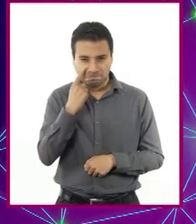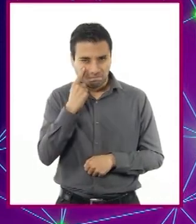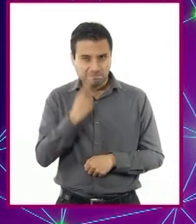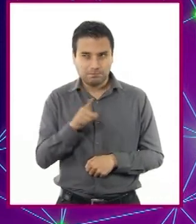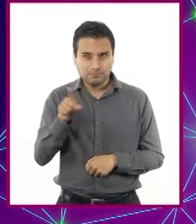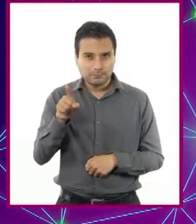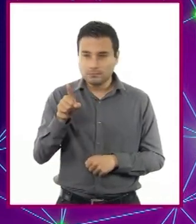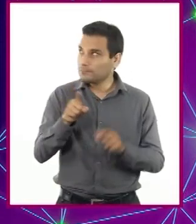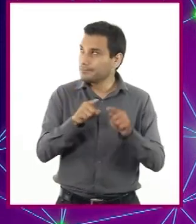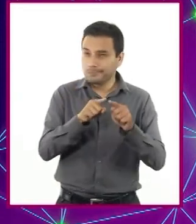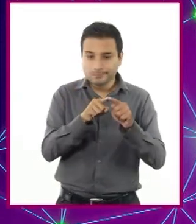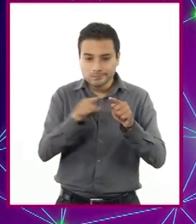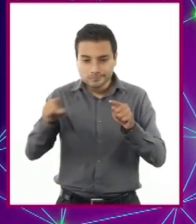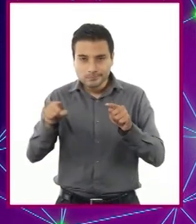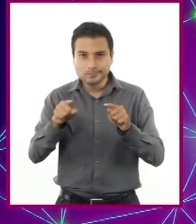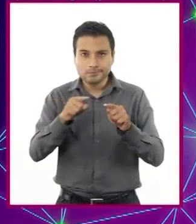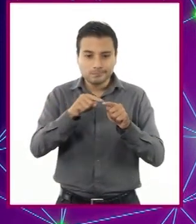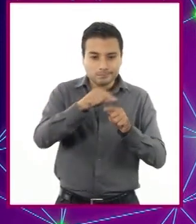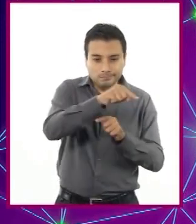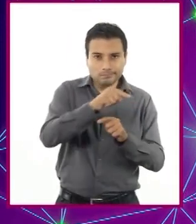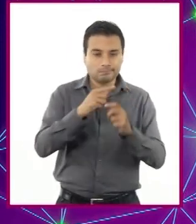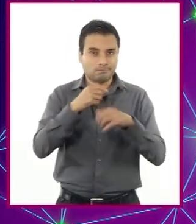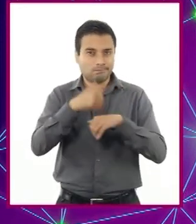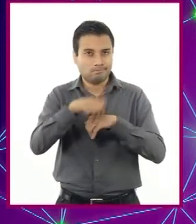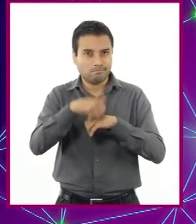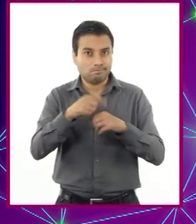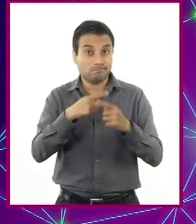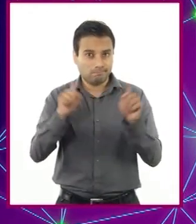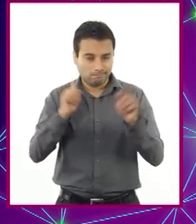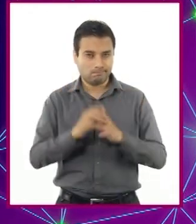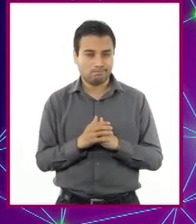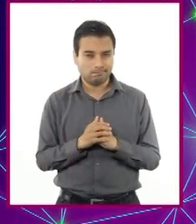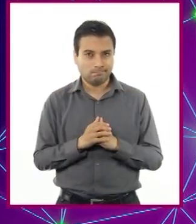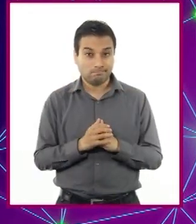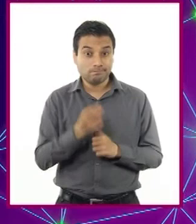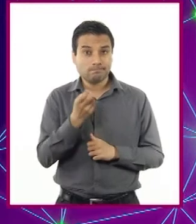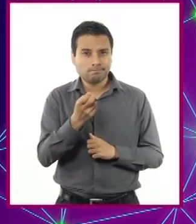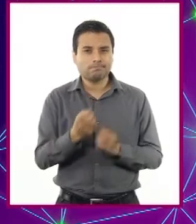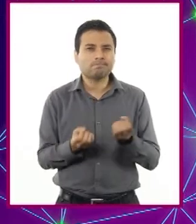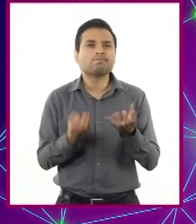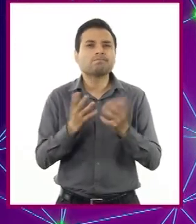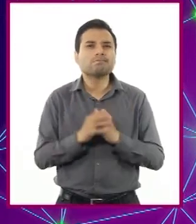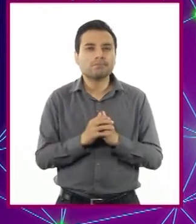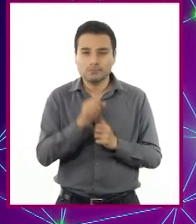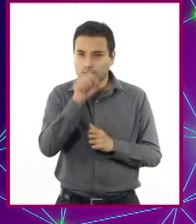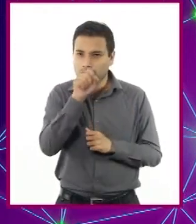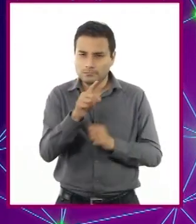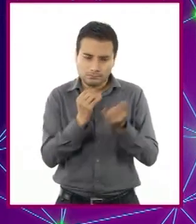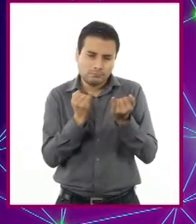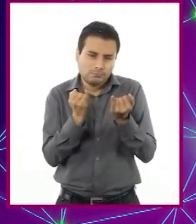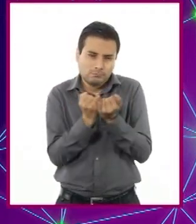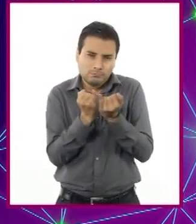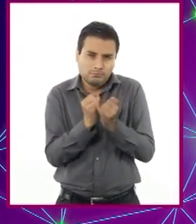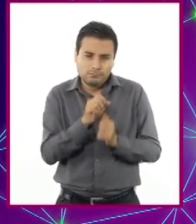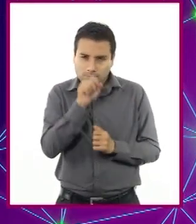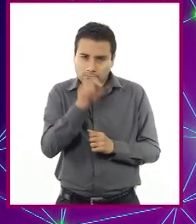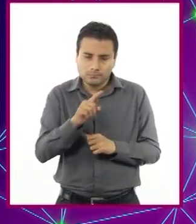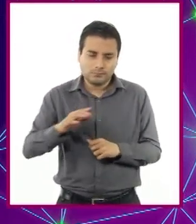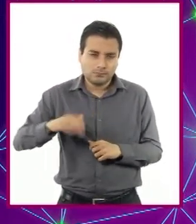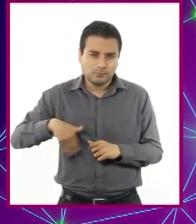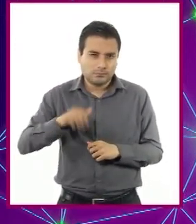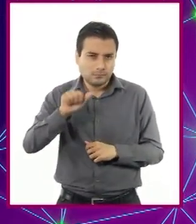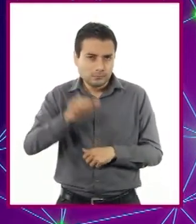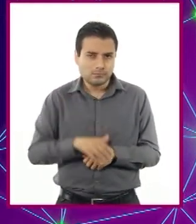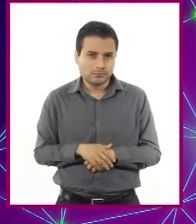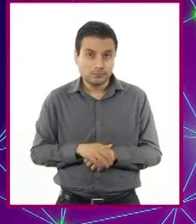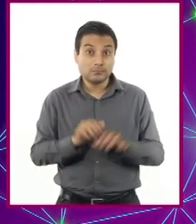sus lados sean distintas de las del recipiente A. Entonces, este recipiente también le puede interesar, porque tiene una capacidad